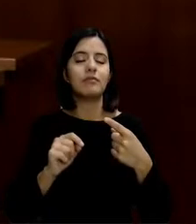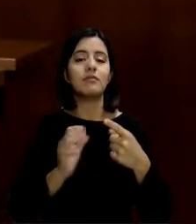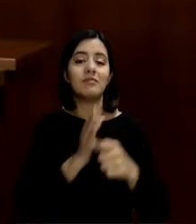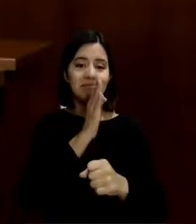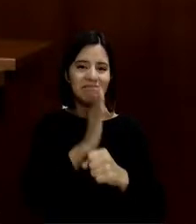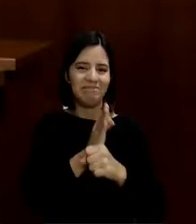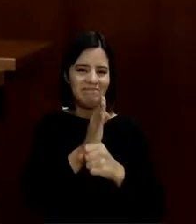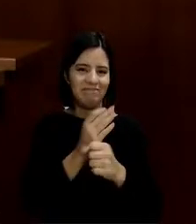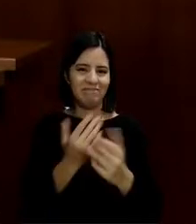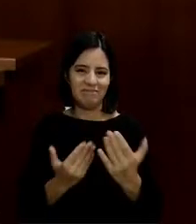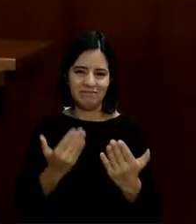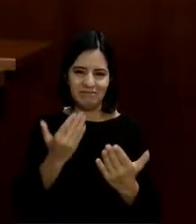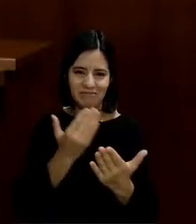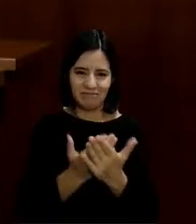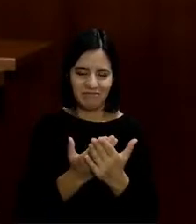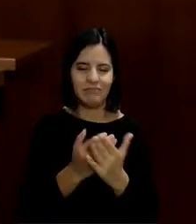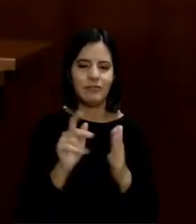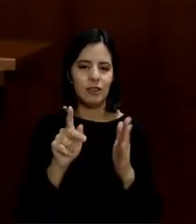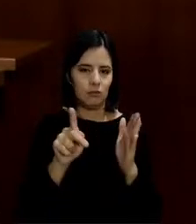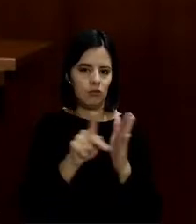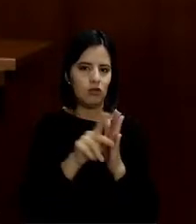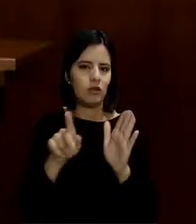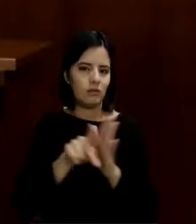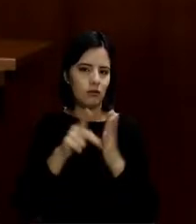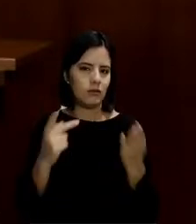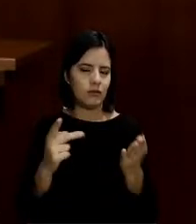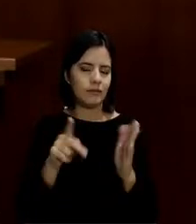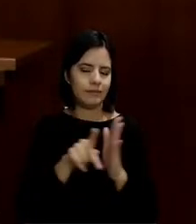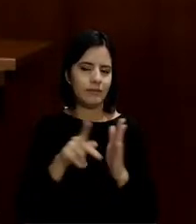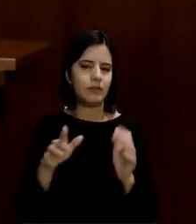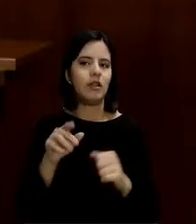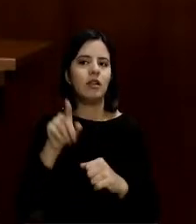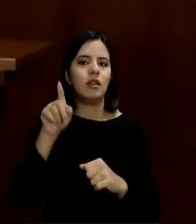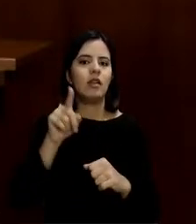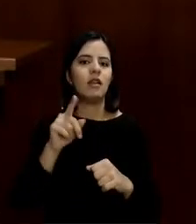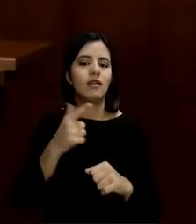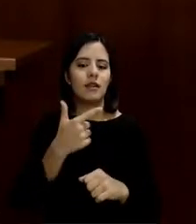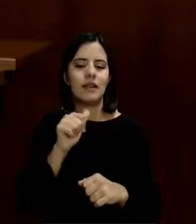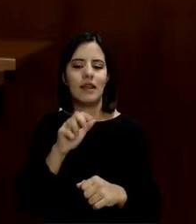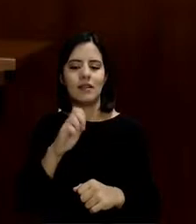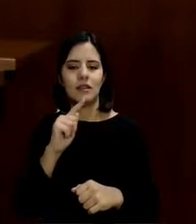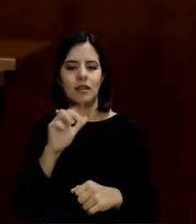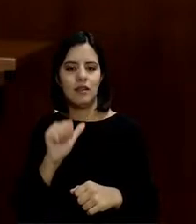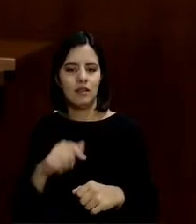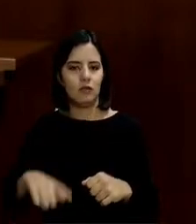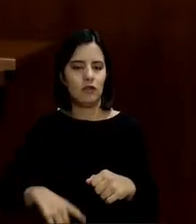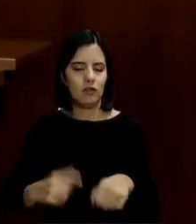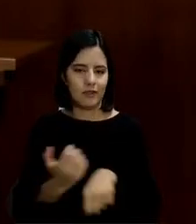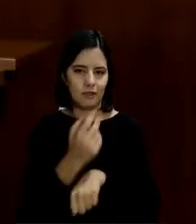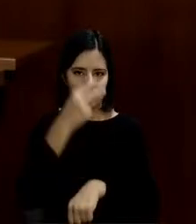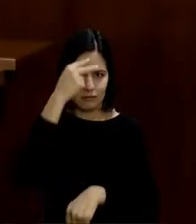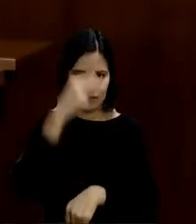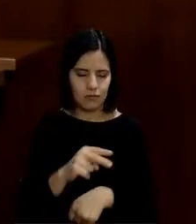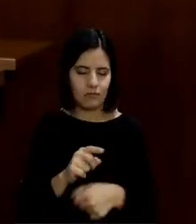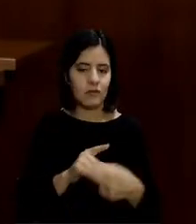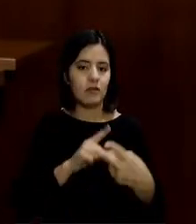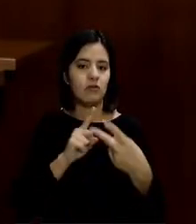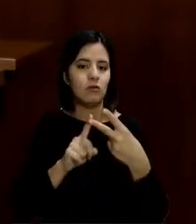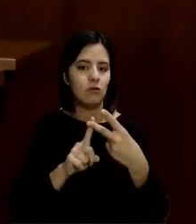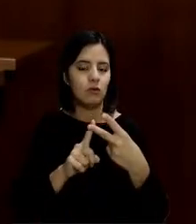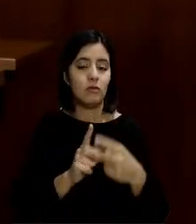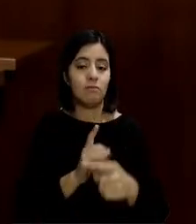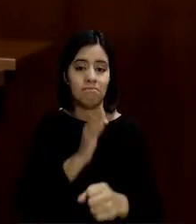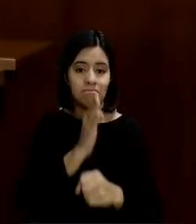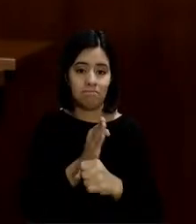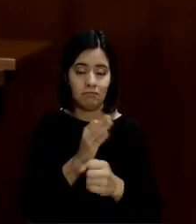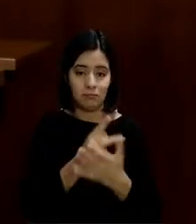publíquese la presente acuerdo en el periódico oficial Gaceta de Gobierno del Estado de México. Segundo, el presente